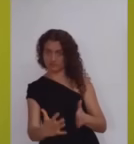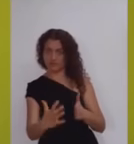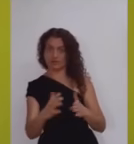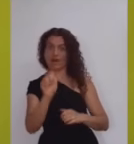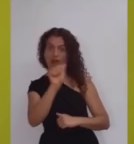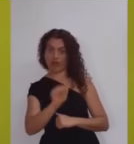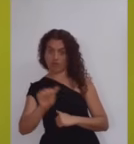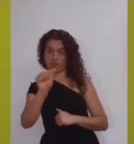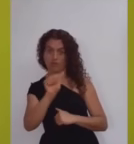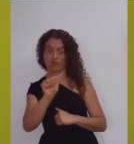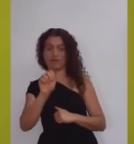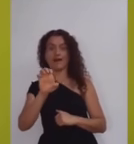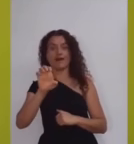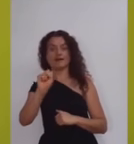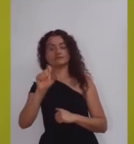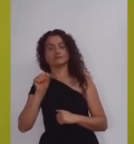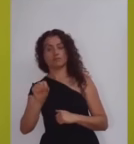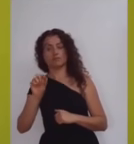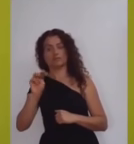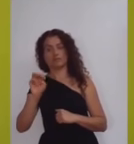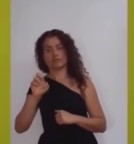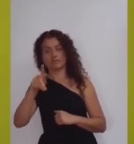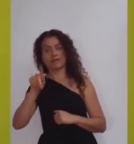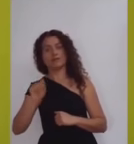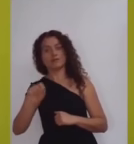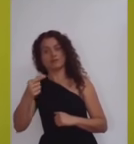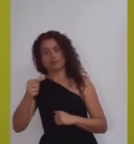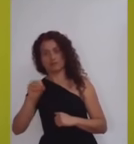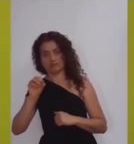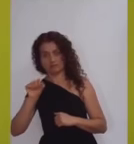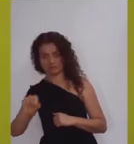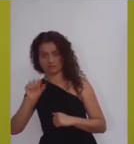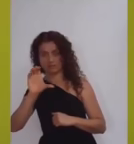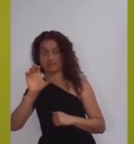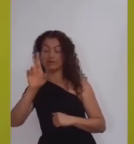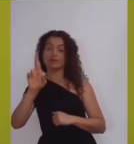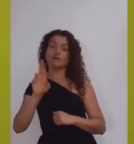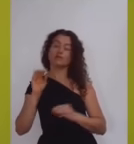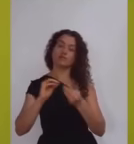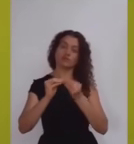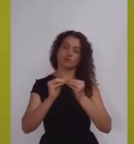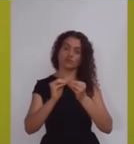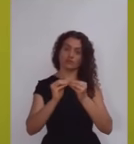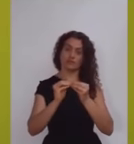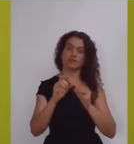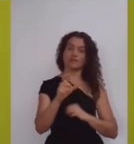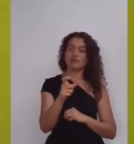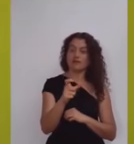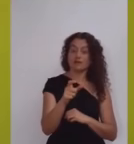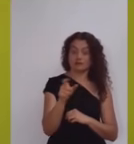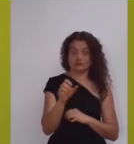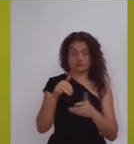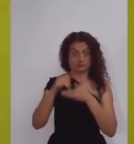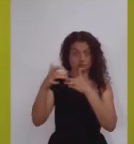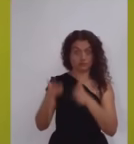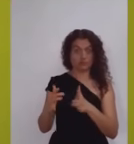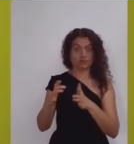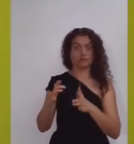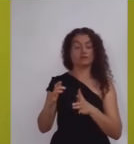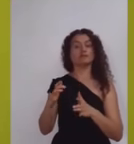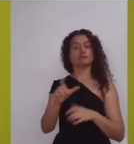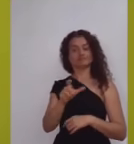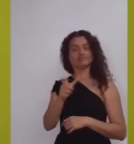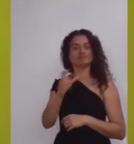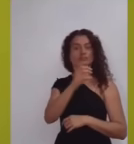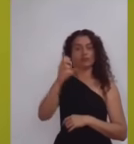arroba est.me punto go punto cr en donde el número de identidad en el caso de estudiantes con